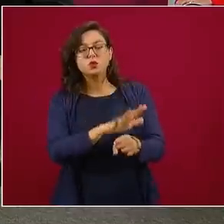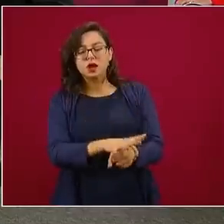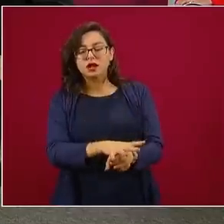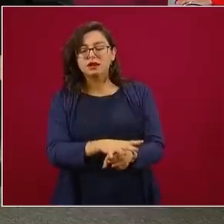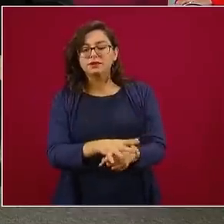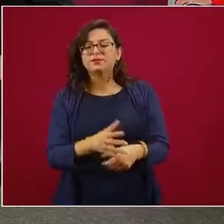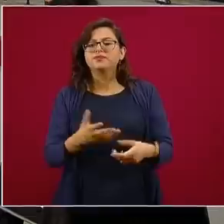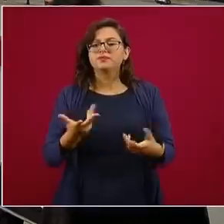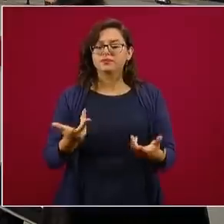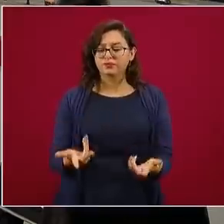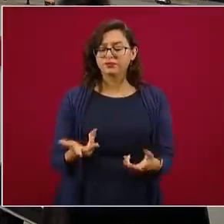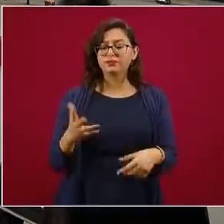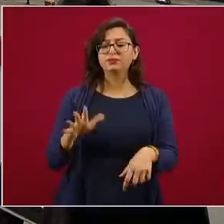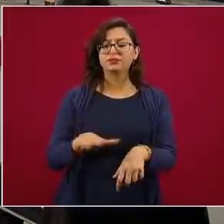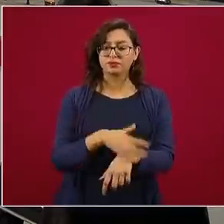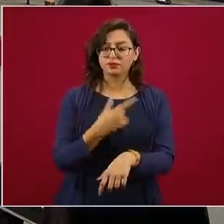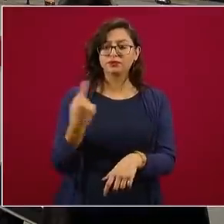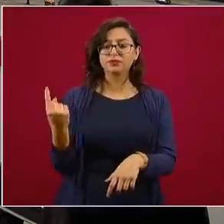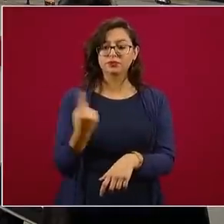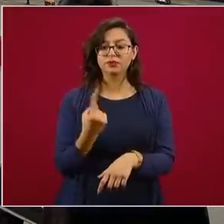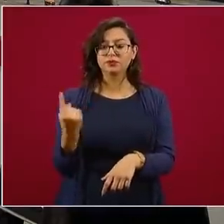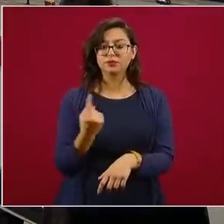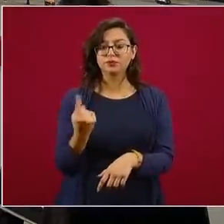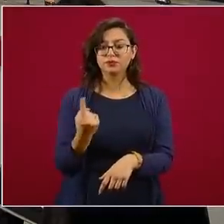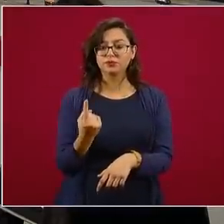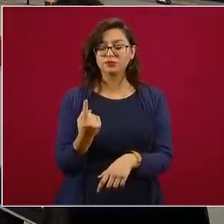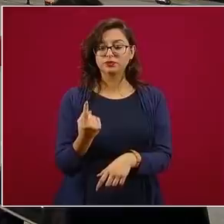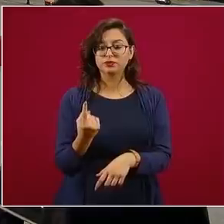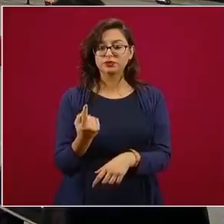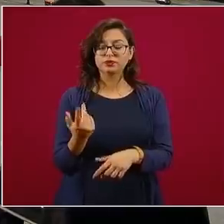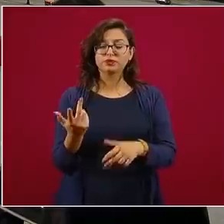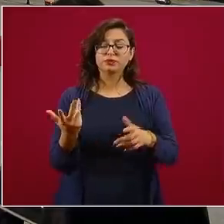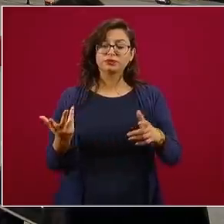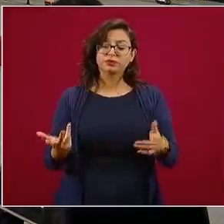porque hay una aportación, no me corresponde a mí